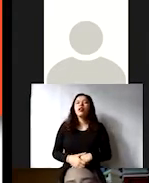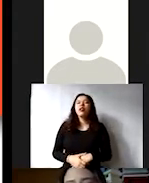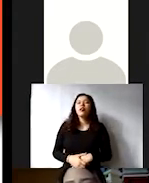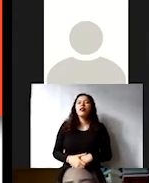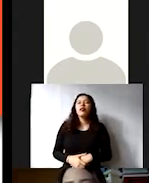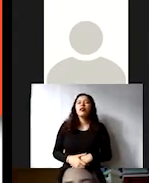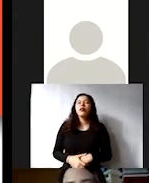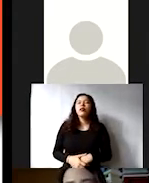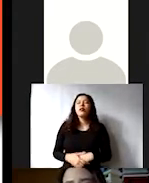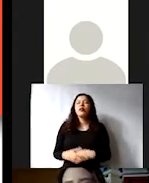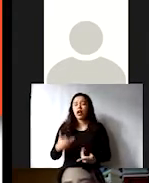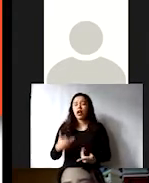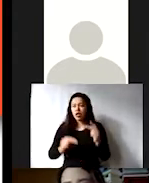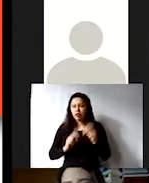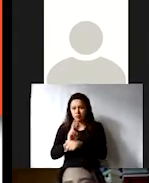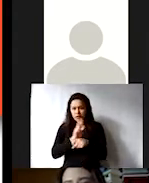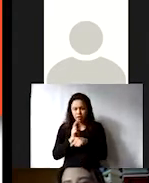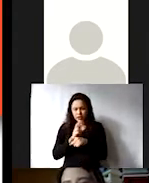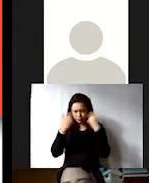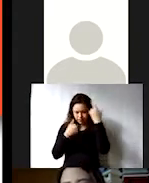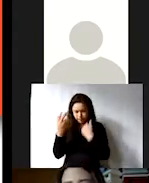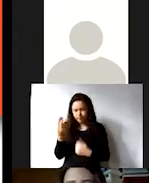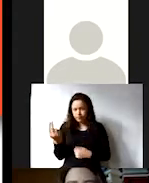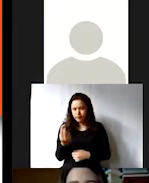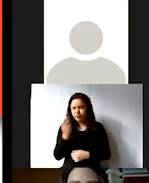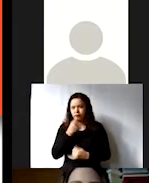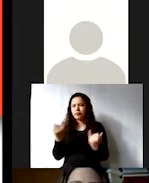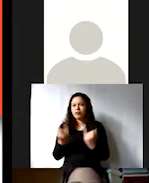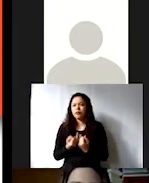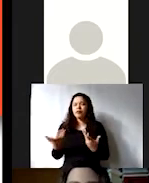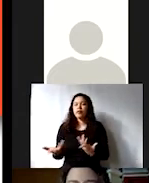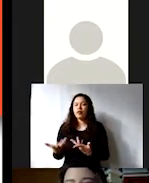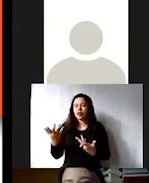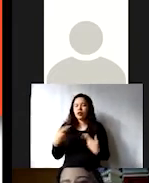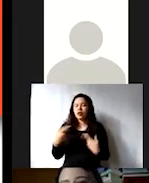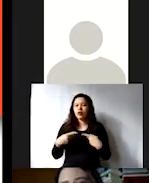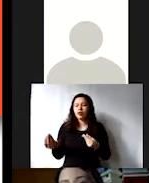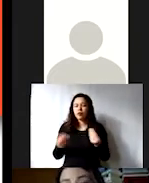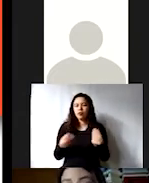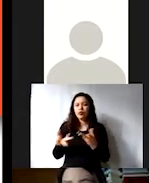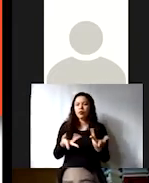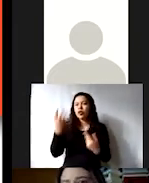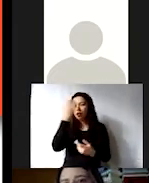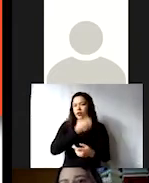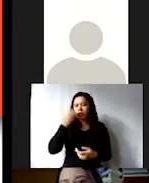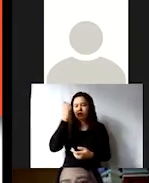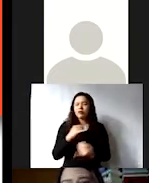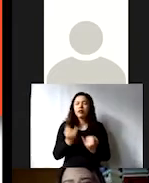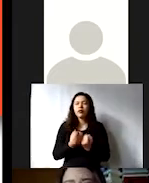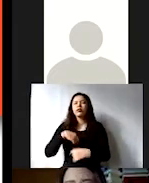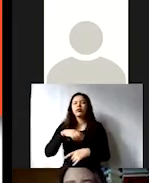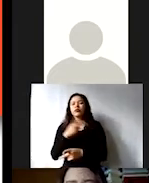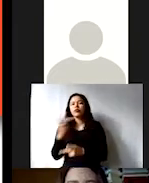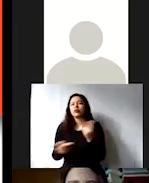o monitoreada y que, bueno, sea socializada y evaluada. Y vamos a indagar y hacer algunas preguntas particularmente para